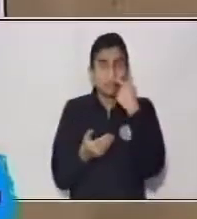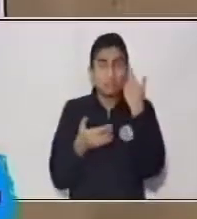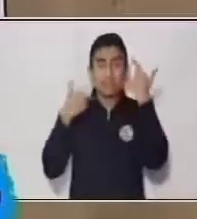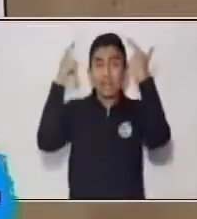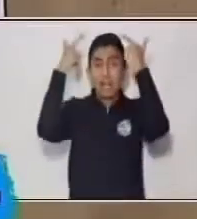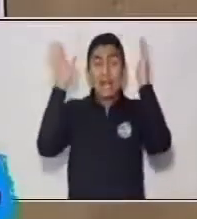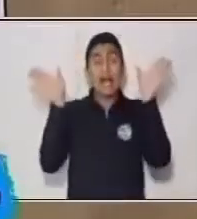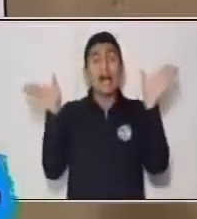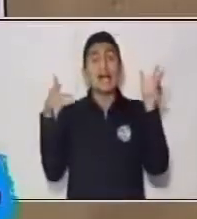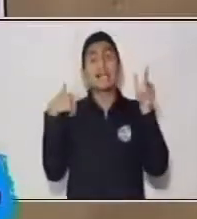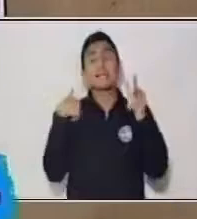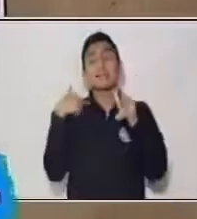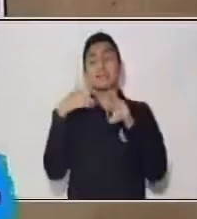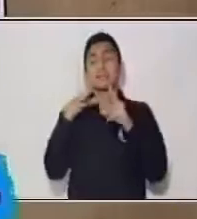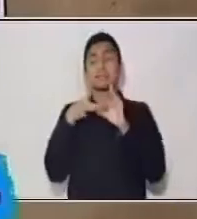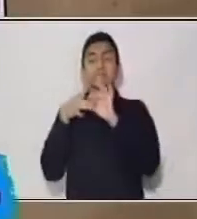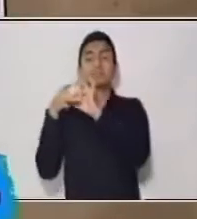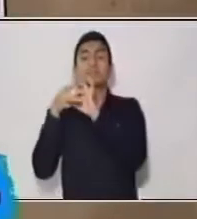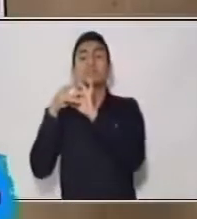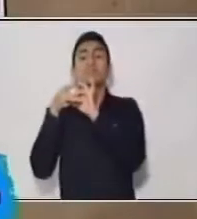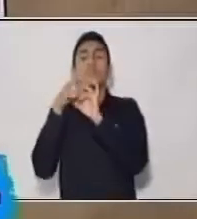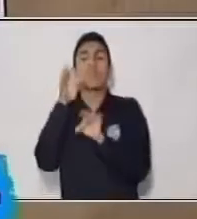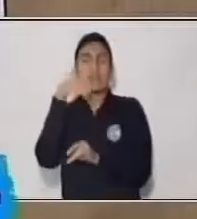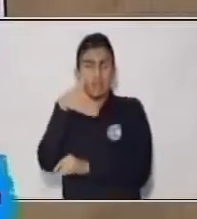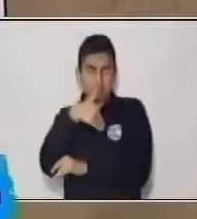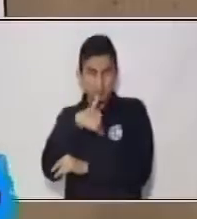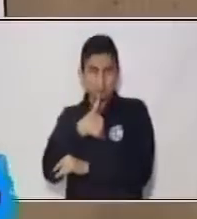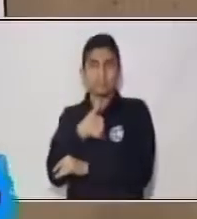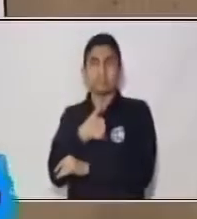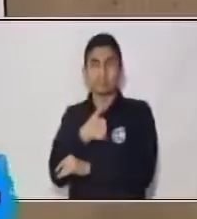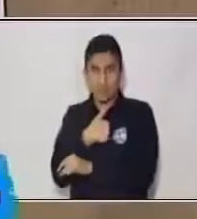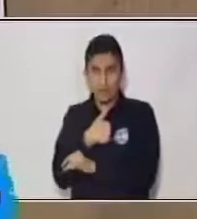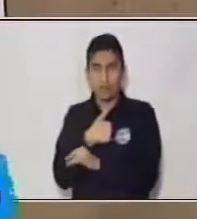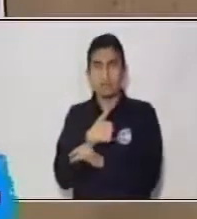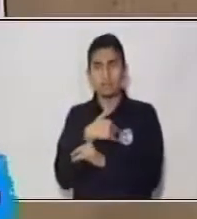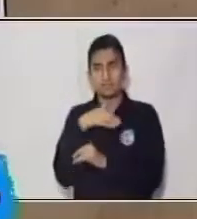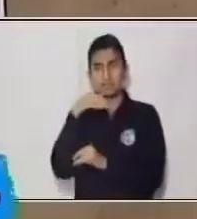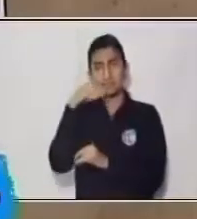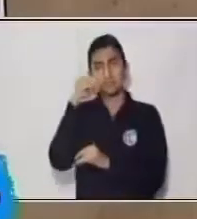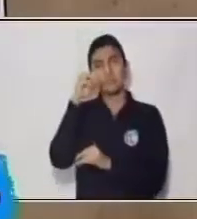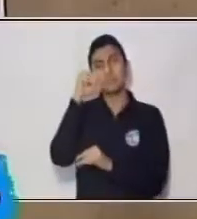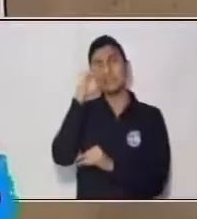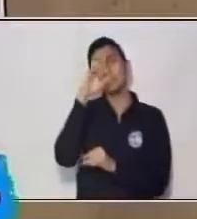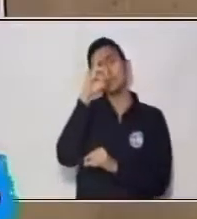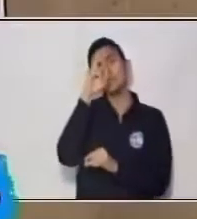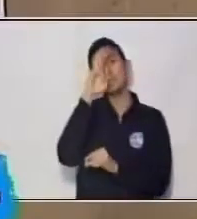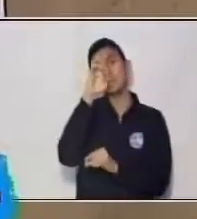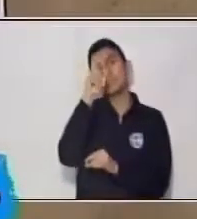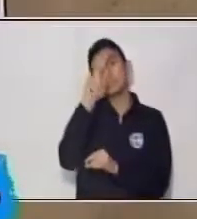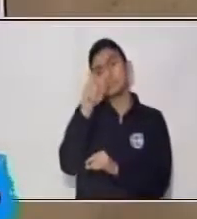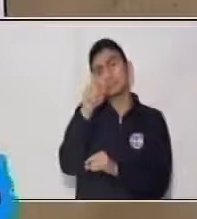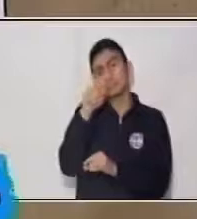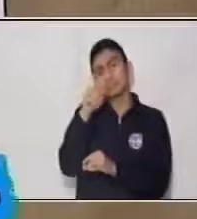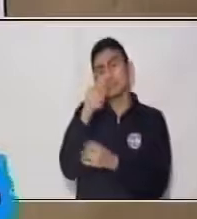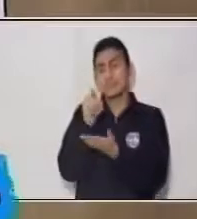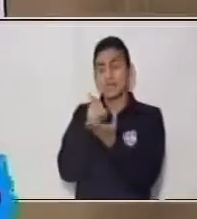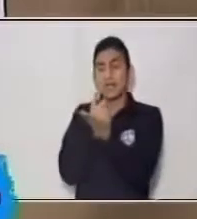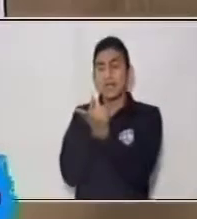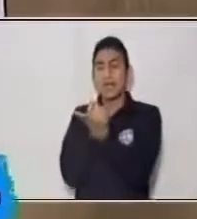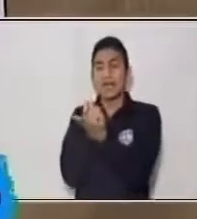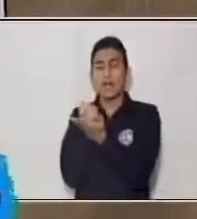ángeles que arrastran inmisericordes las madreporas y los caracoles